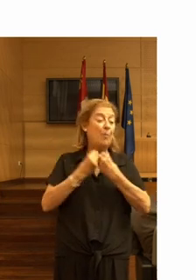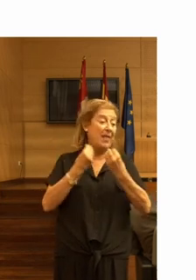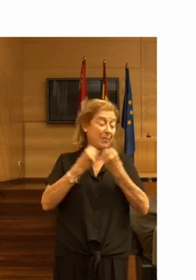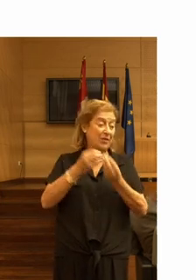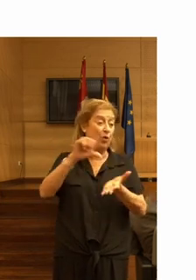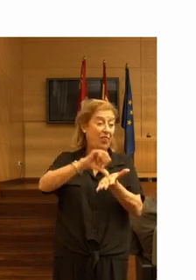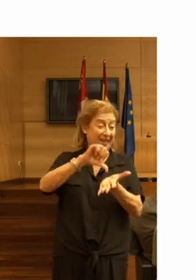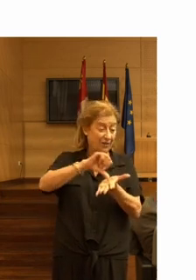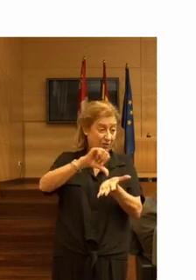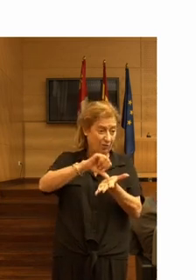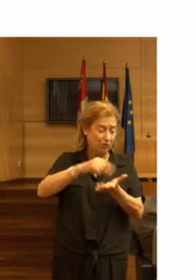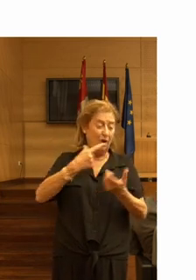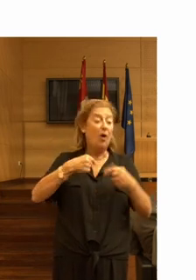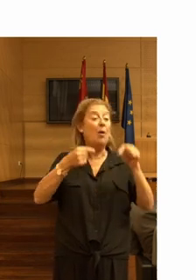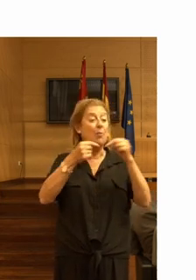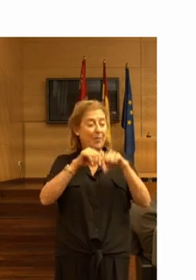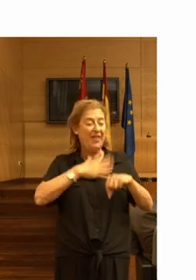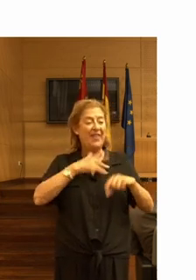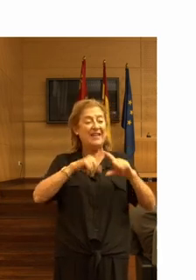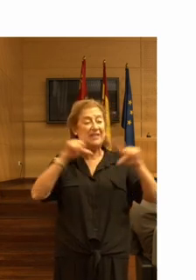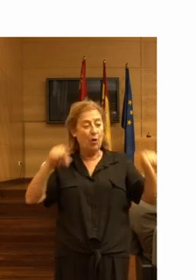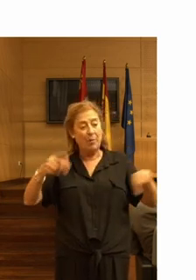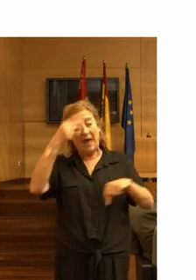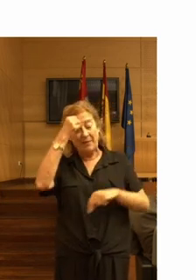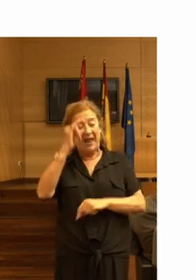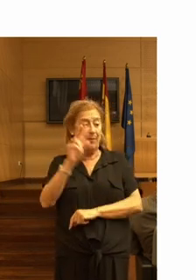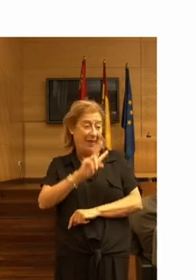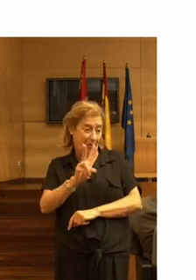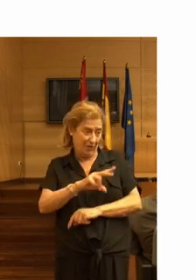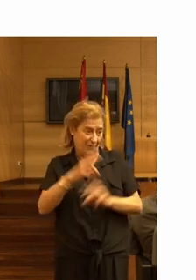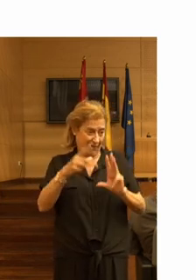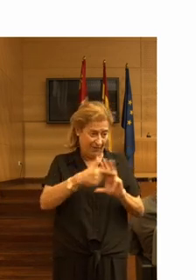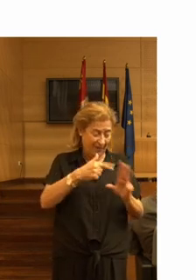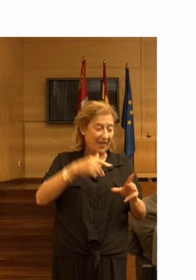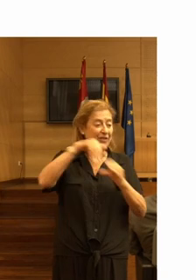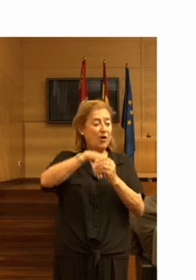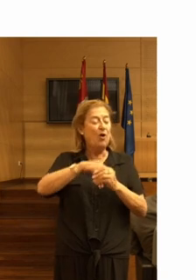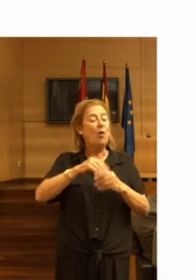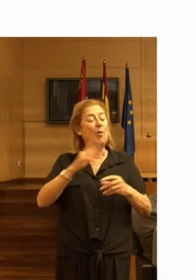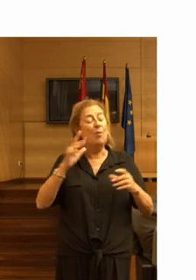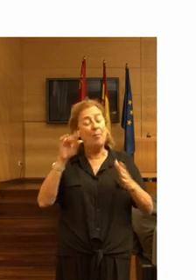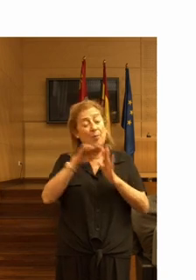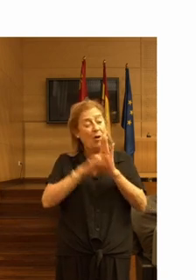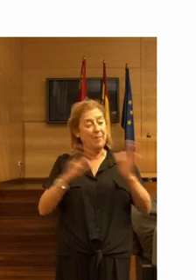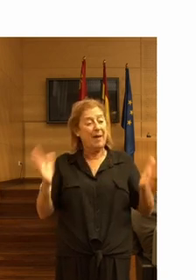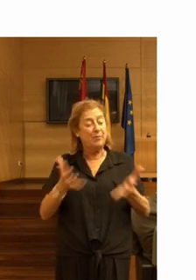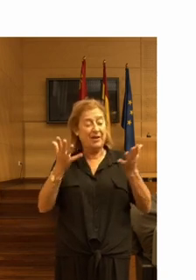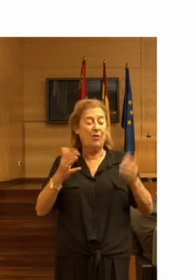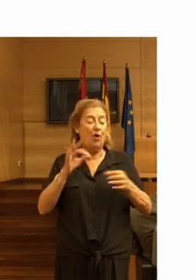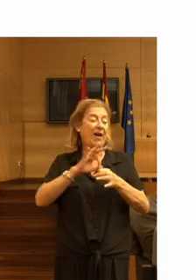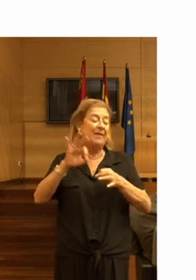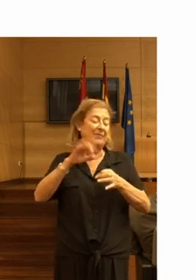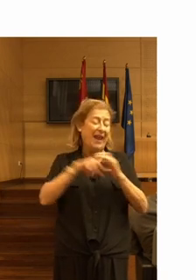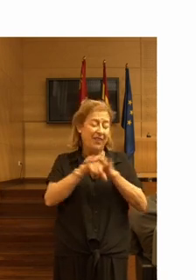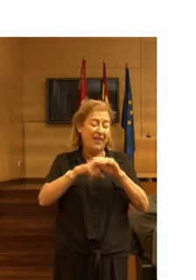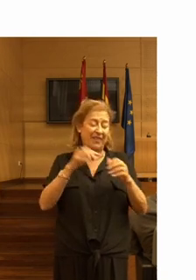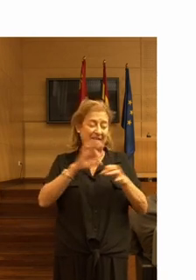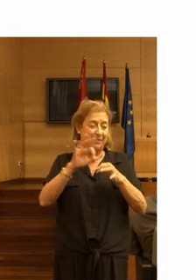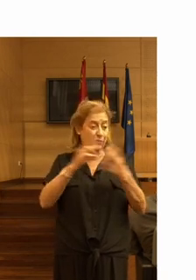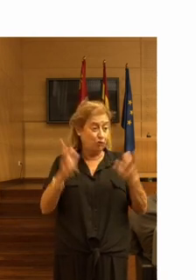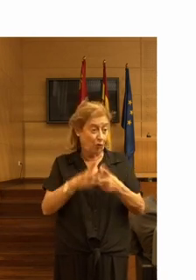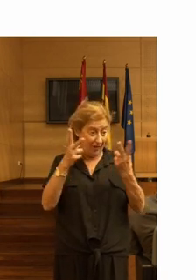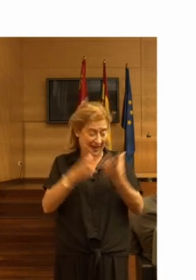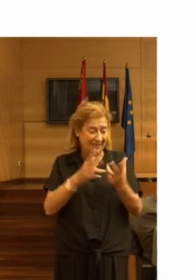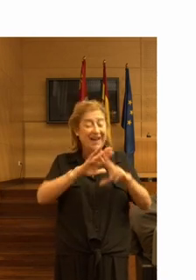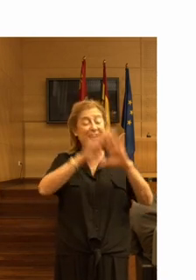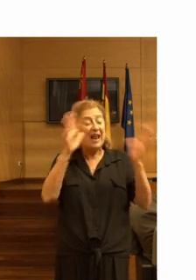centros de las provincias de Segovia, Ávila y Valladolid, dentro del programa impulsado por la Gerencia de Servicios Sociales, en su